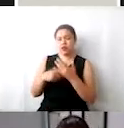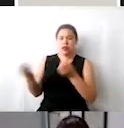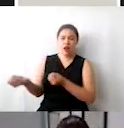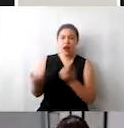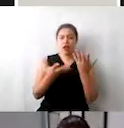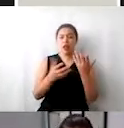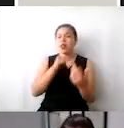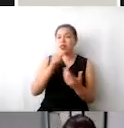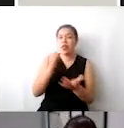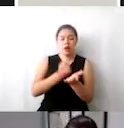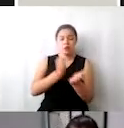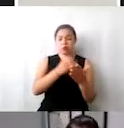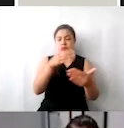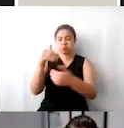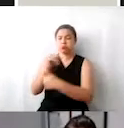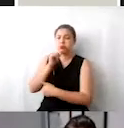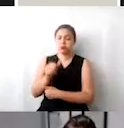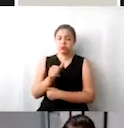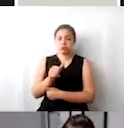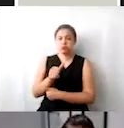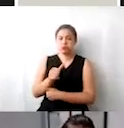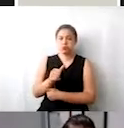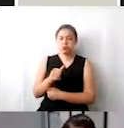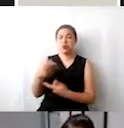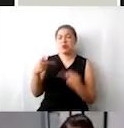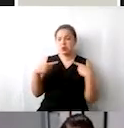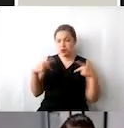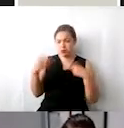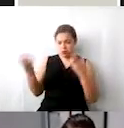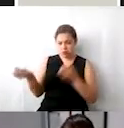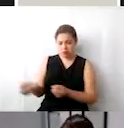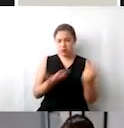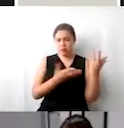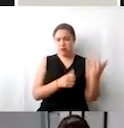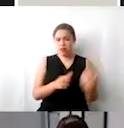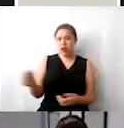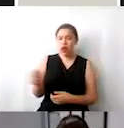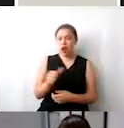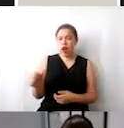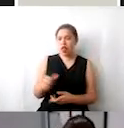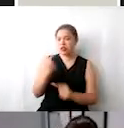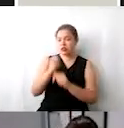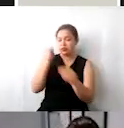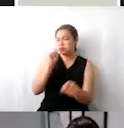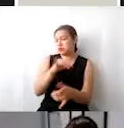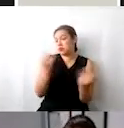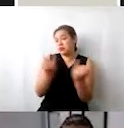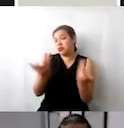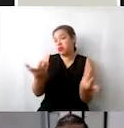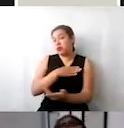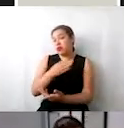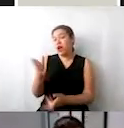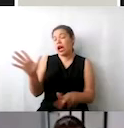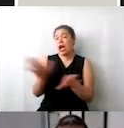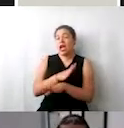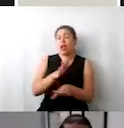retención. Bueno, es transporte de personal, ya dijimos que el transporte es el mismo, pero bueno, cambia si es de